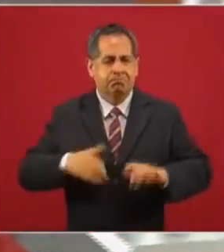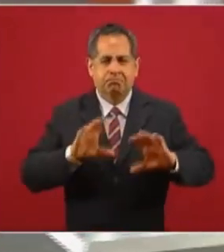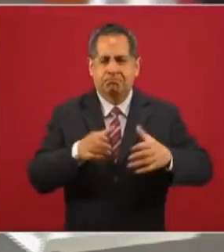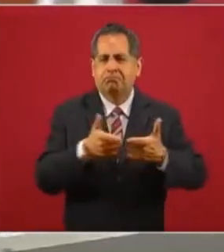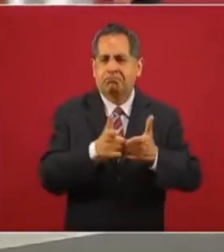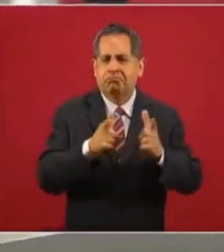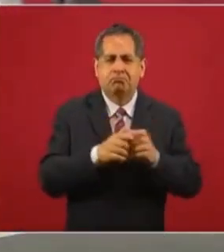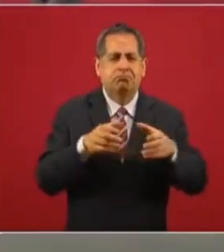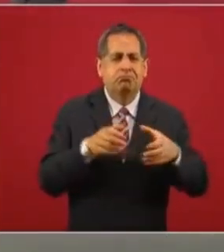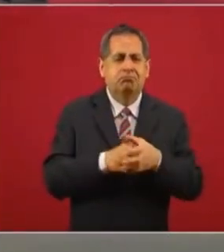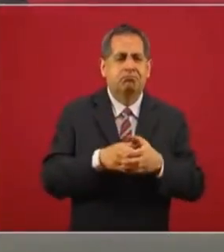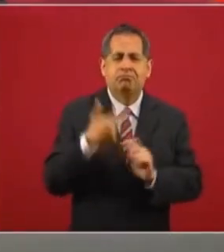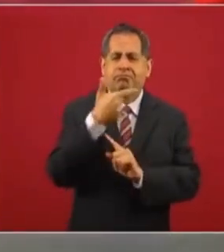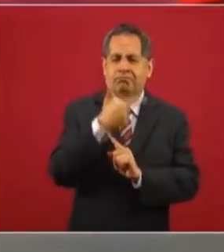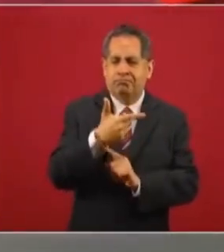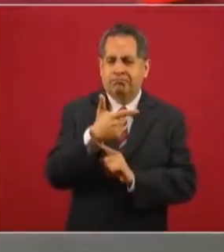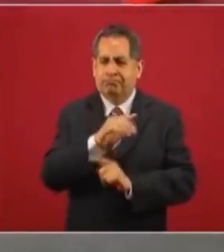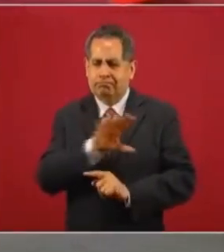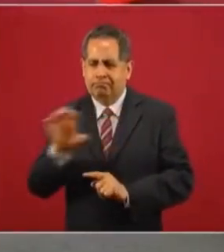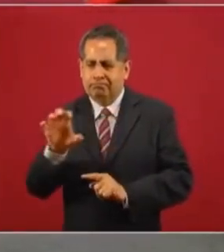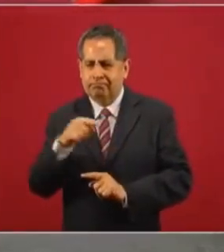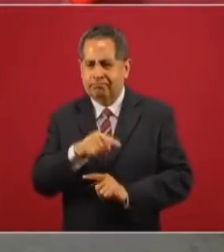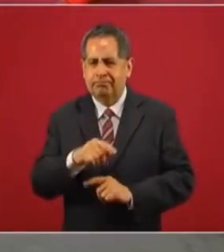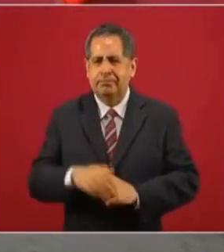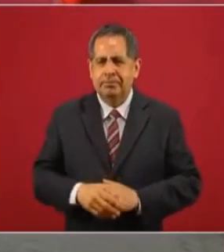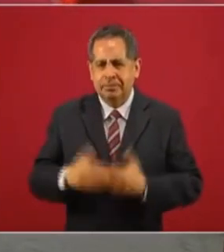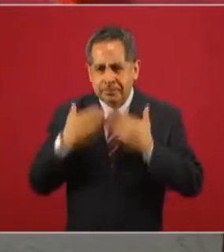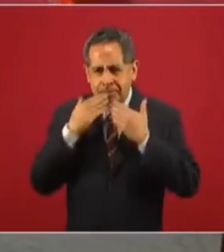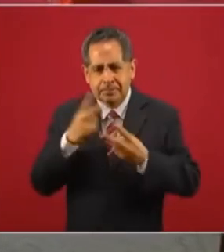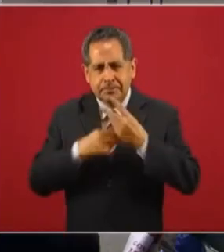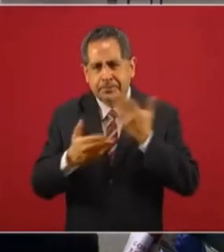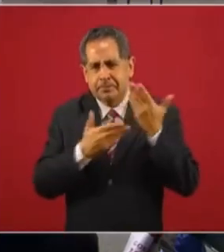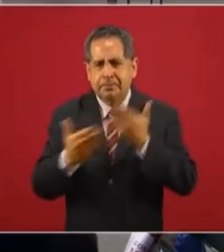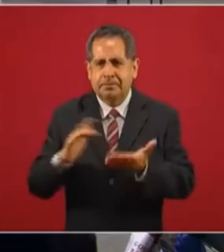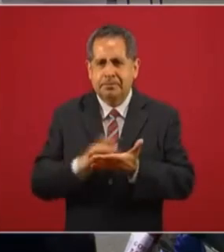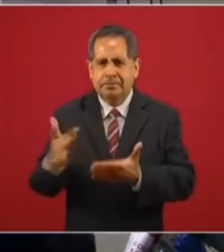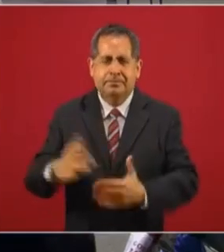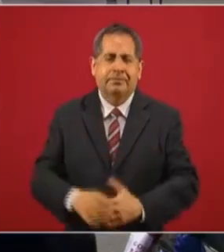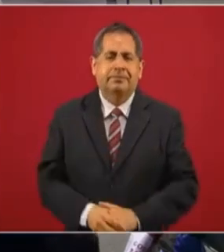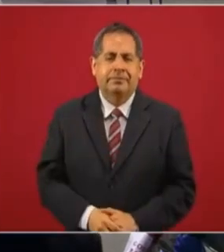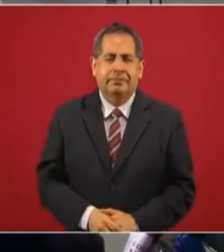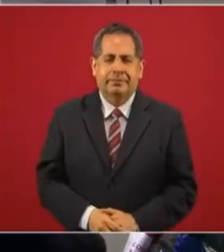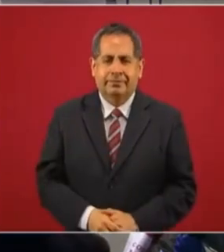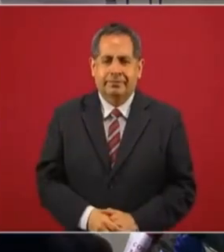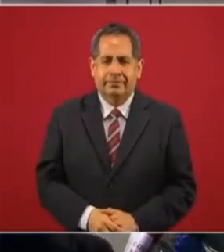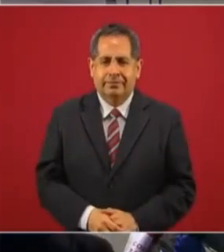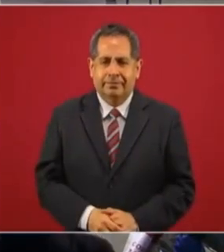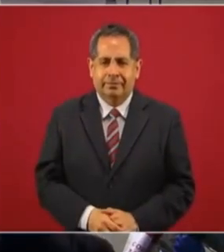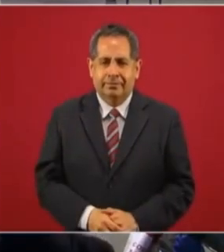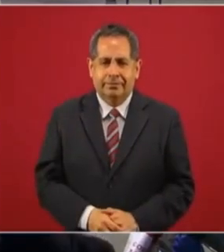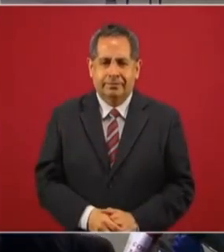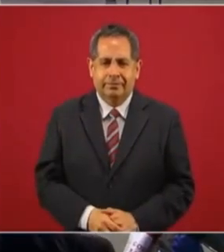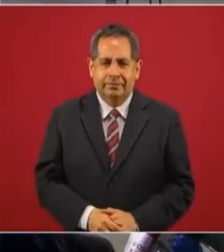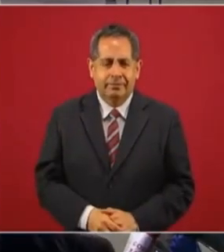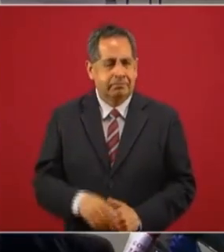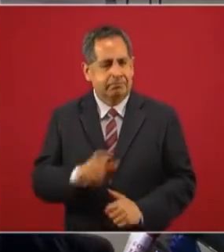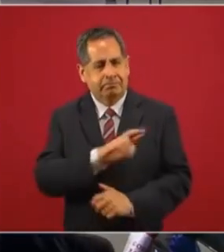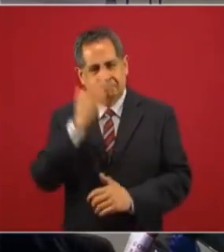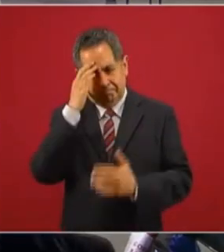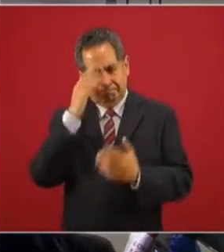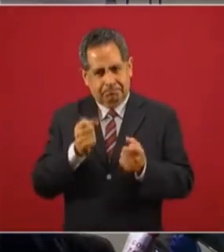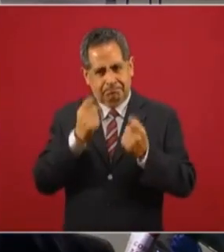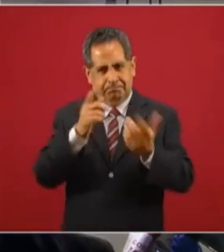de G500. Muy agradecido, bienvenido. Y este es el reconocimiento a